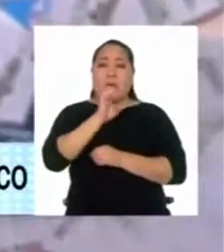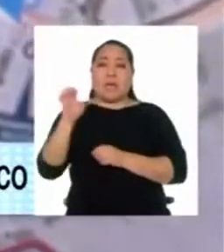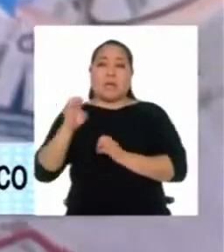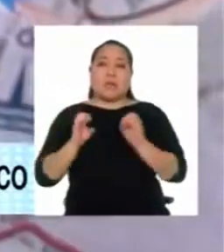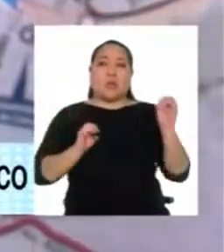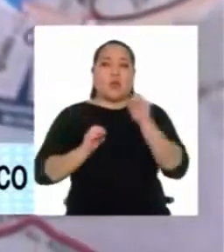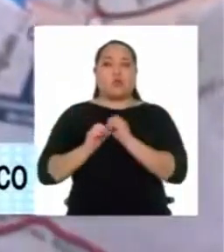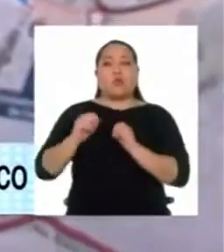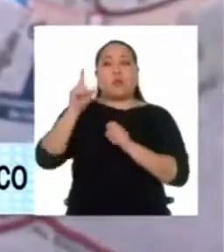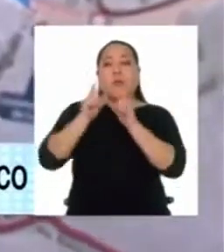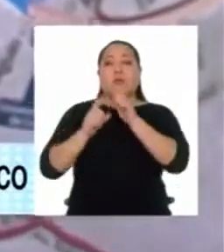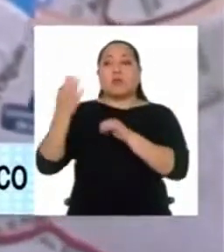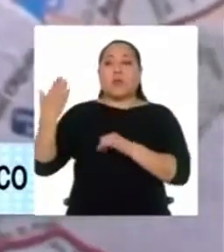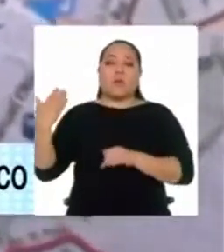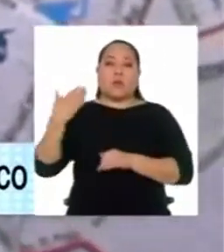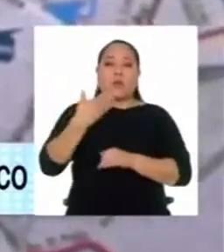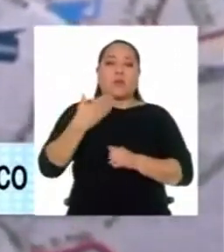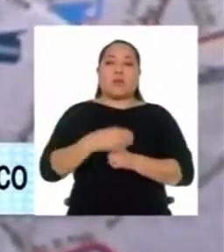los que vienen, ¿no?,